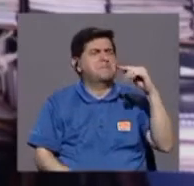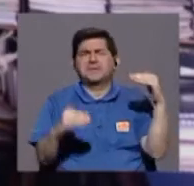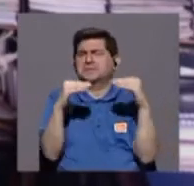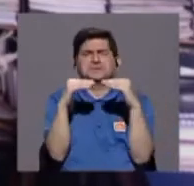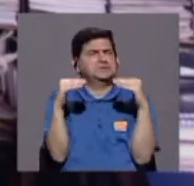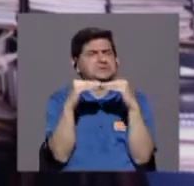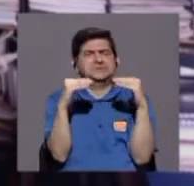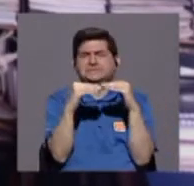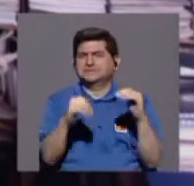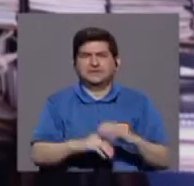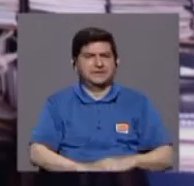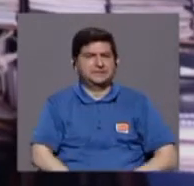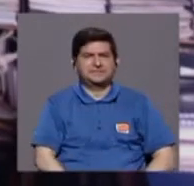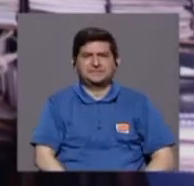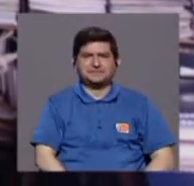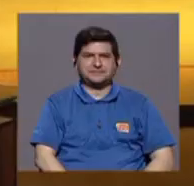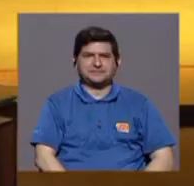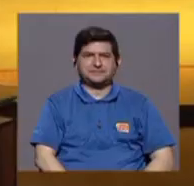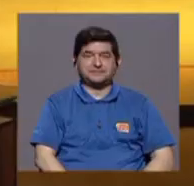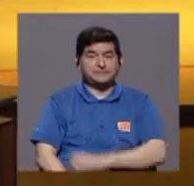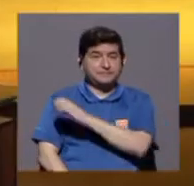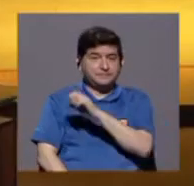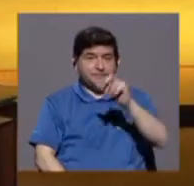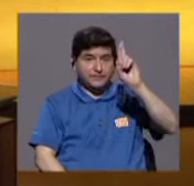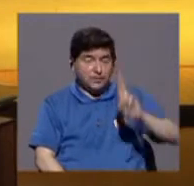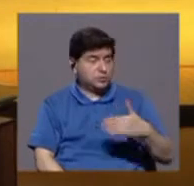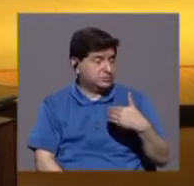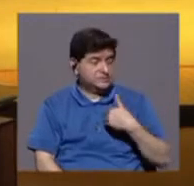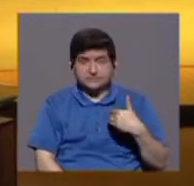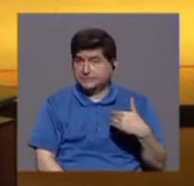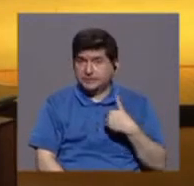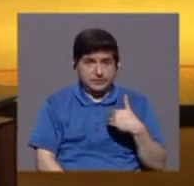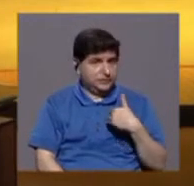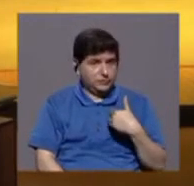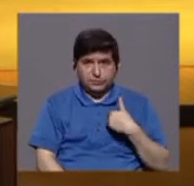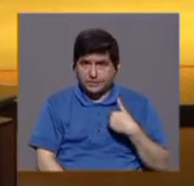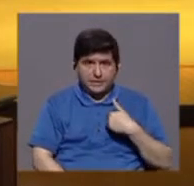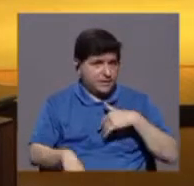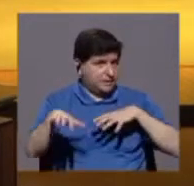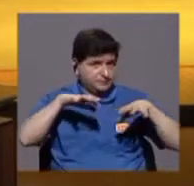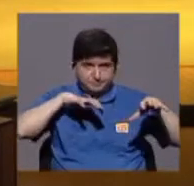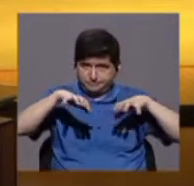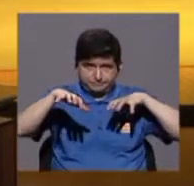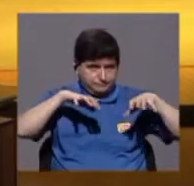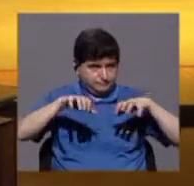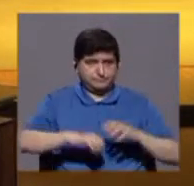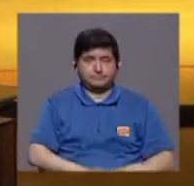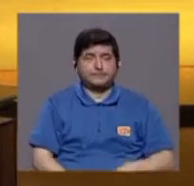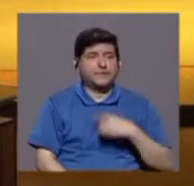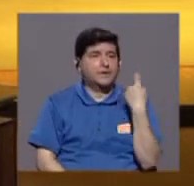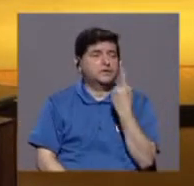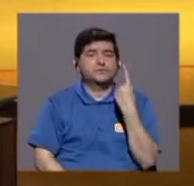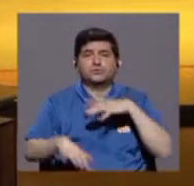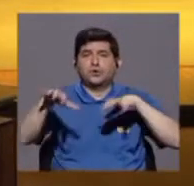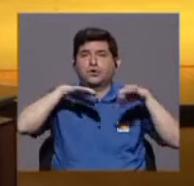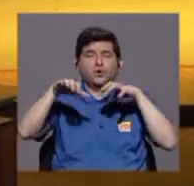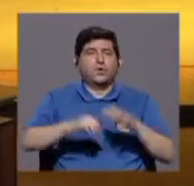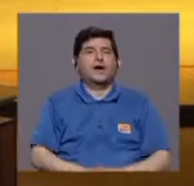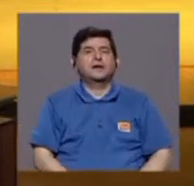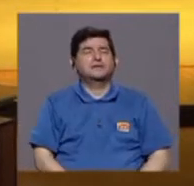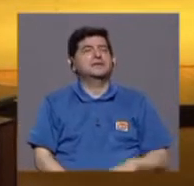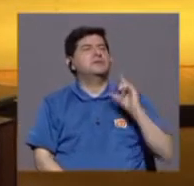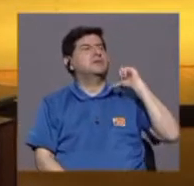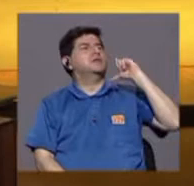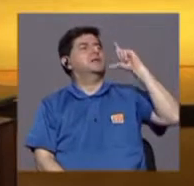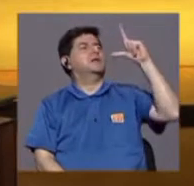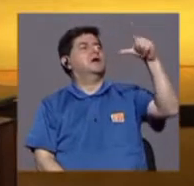escala, pero que bueno, Costa Rica no tenía demasiadas actividades más que las actividades rurales para